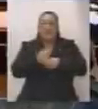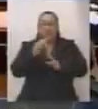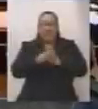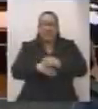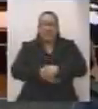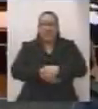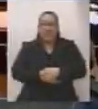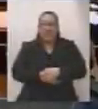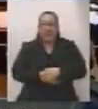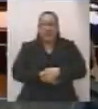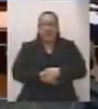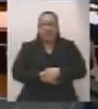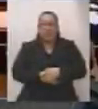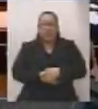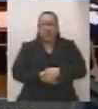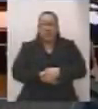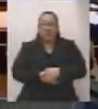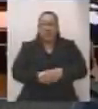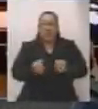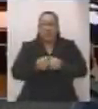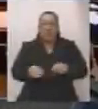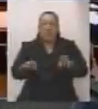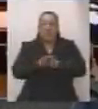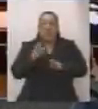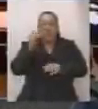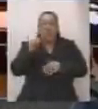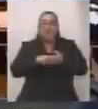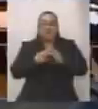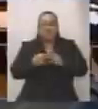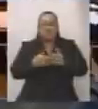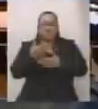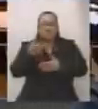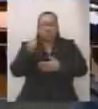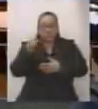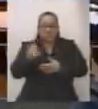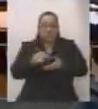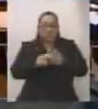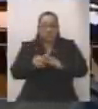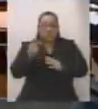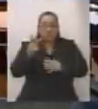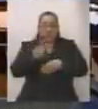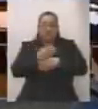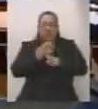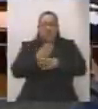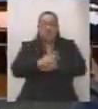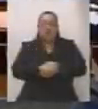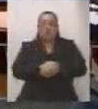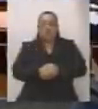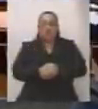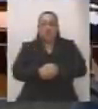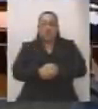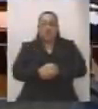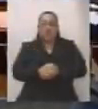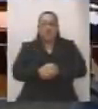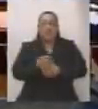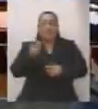reducir la desigualdad. En su teoría sostiene que existen dos tipos de